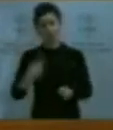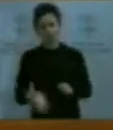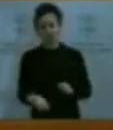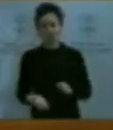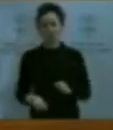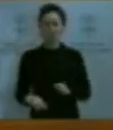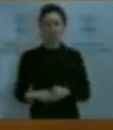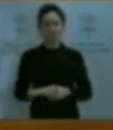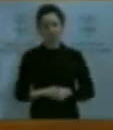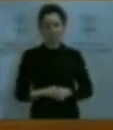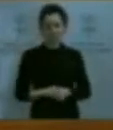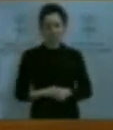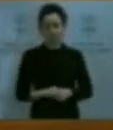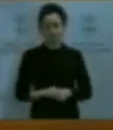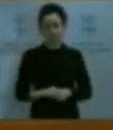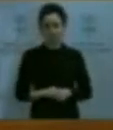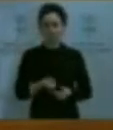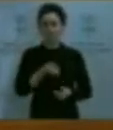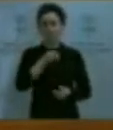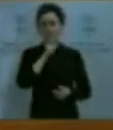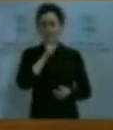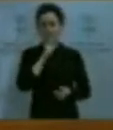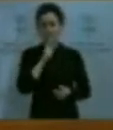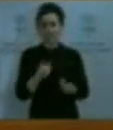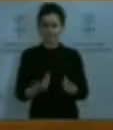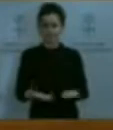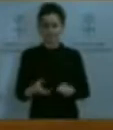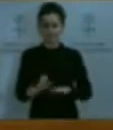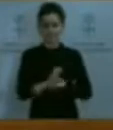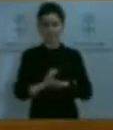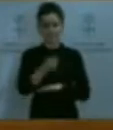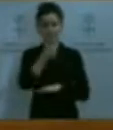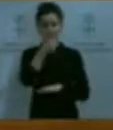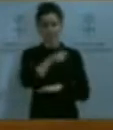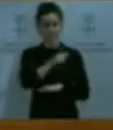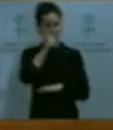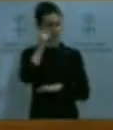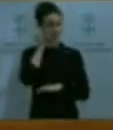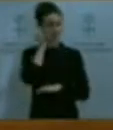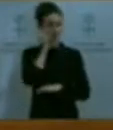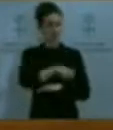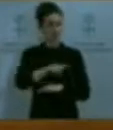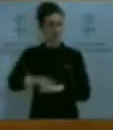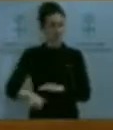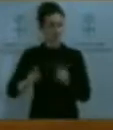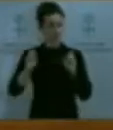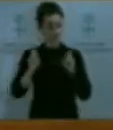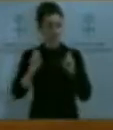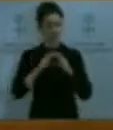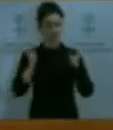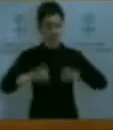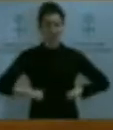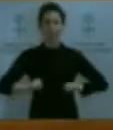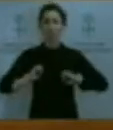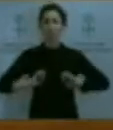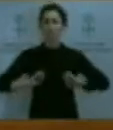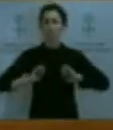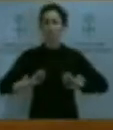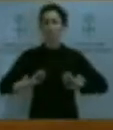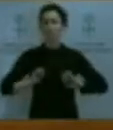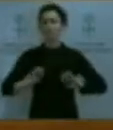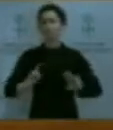decir, que los consejeros de Educación digan pacto sí o sí, pero el secretario general de su partido diga pacto no o no, y que